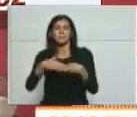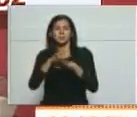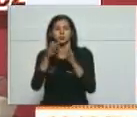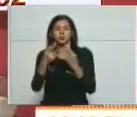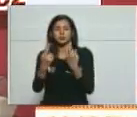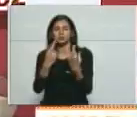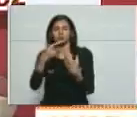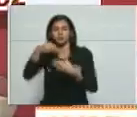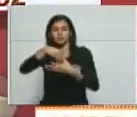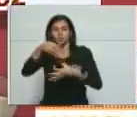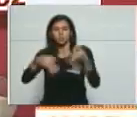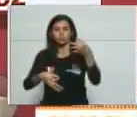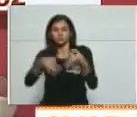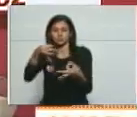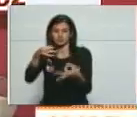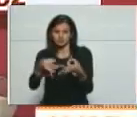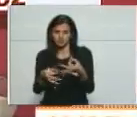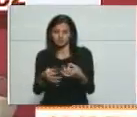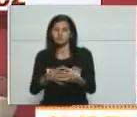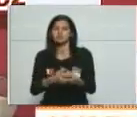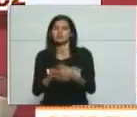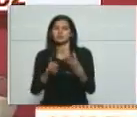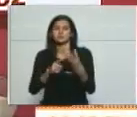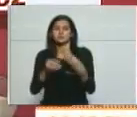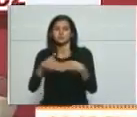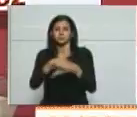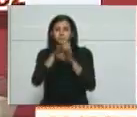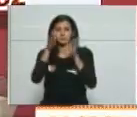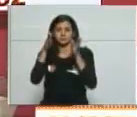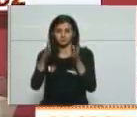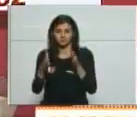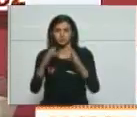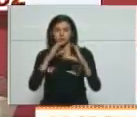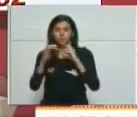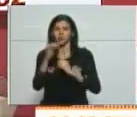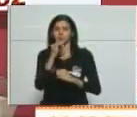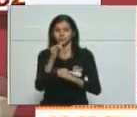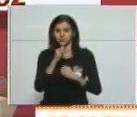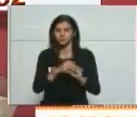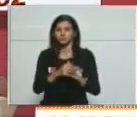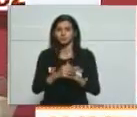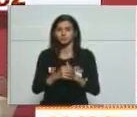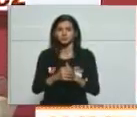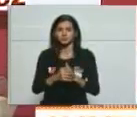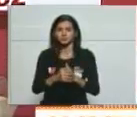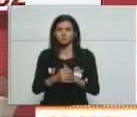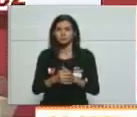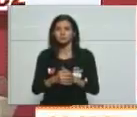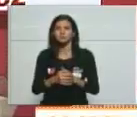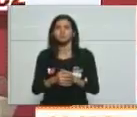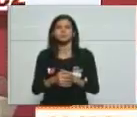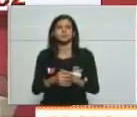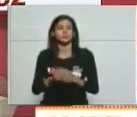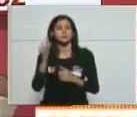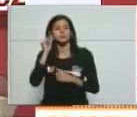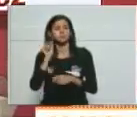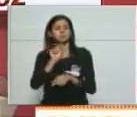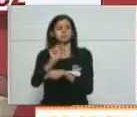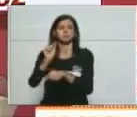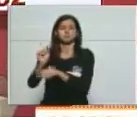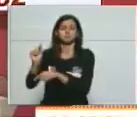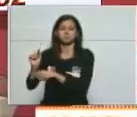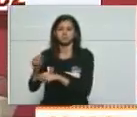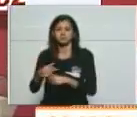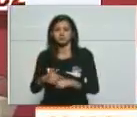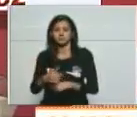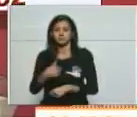Interiores y Justicia, Néstor Reverol, al ministro del Poder Popular para la Comunicación y la Información, Ernesto Villegas, entre otros importantes voceros, incluyeme